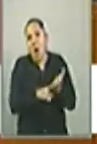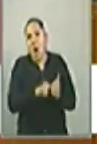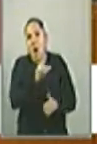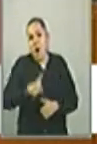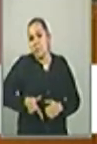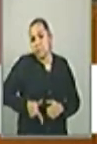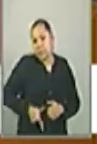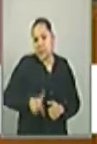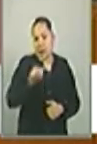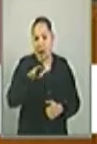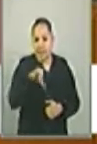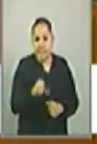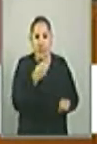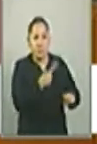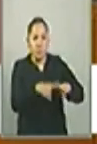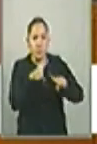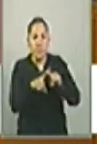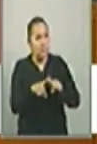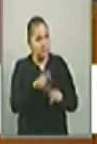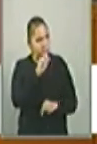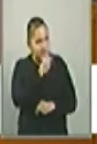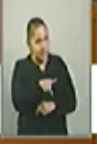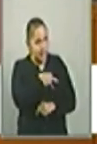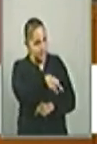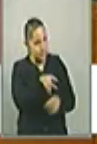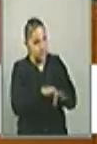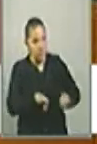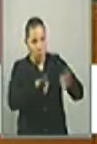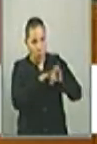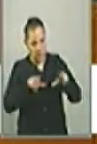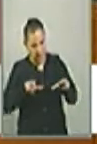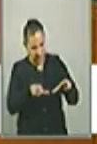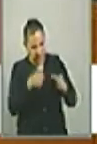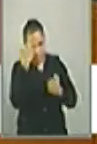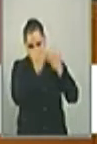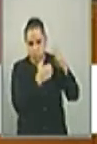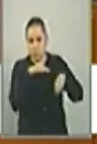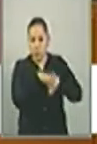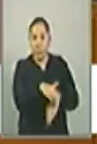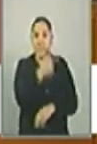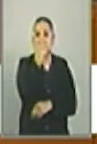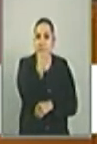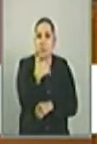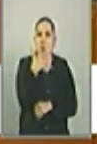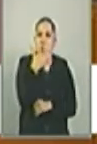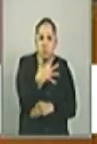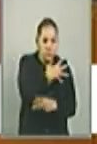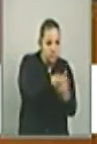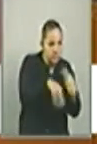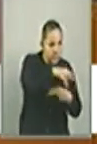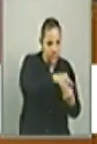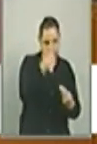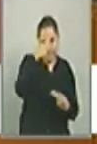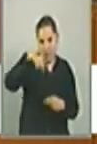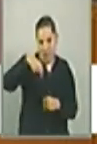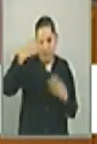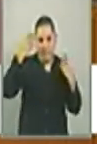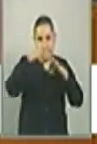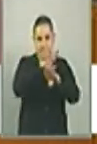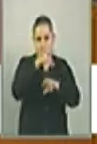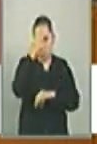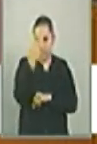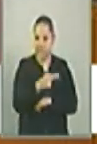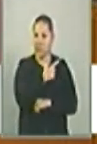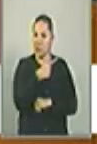aquellas personas que participan en el lavado de dinero y en la alteración del sistema financiero mexicano. Con ello empezamos a